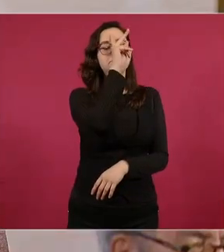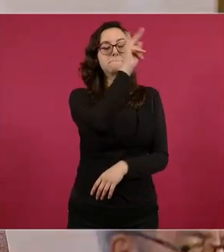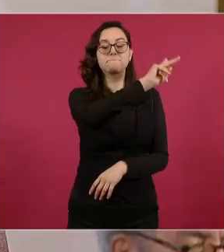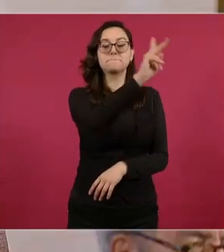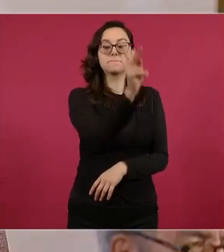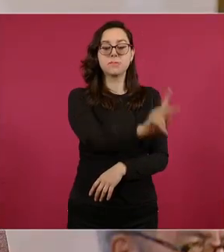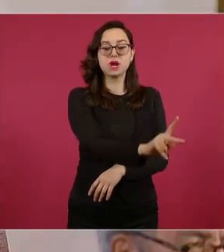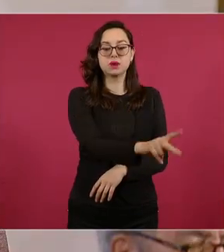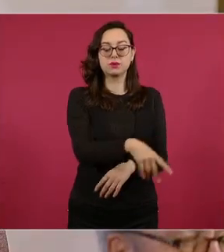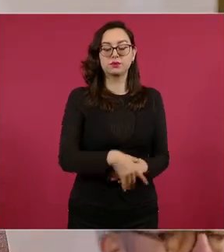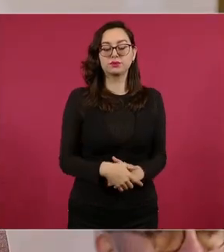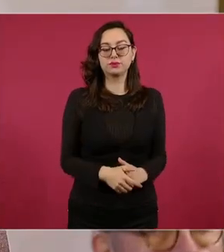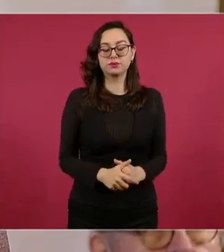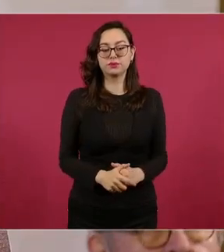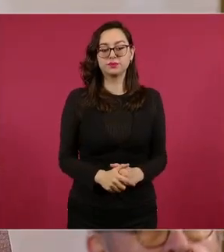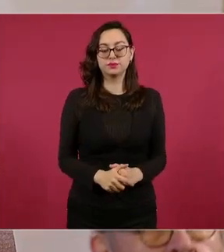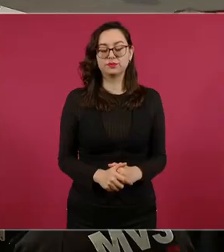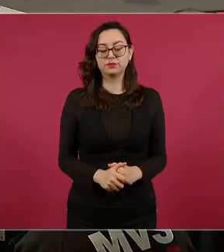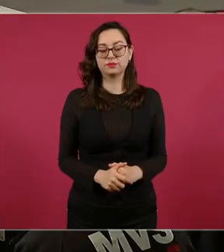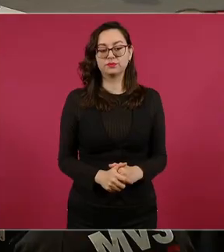y también